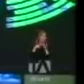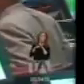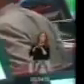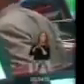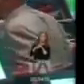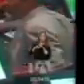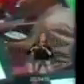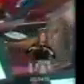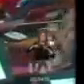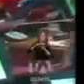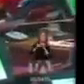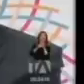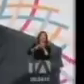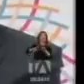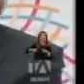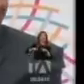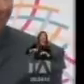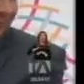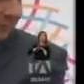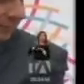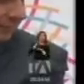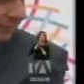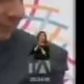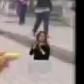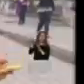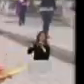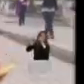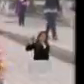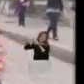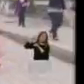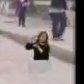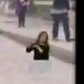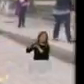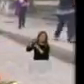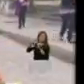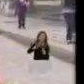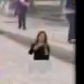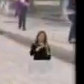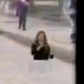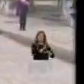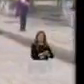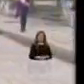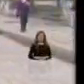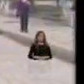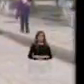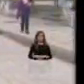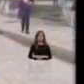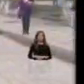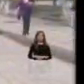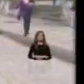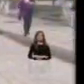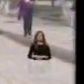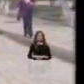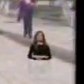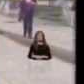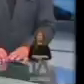una investigación en la Asamblea sobre la denuncia de supuestas empresas offshore vinculadas al presidente Lenín Moreno.